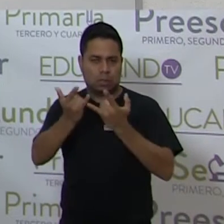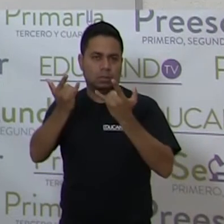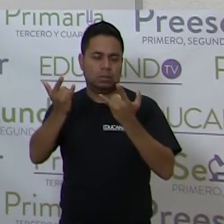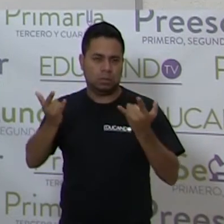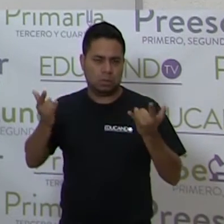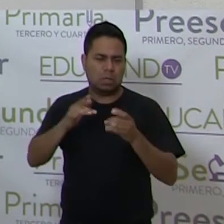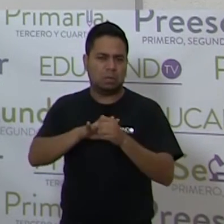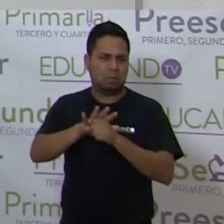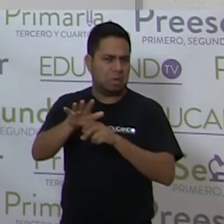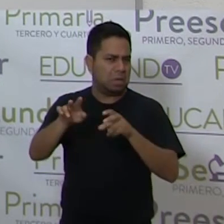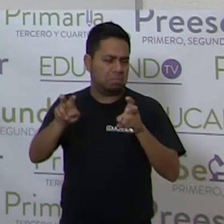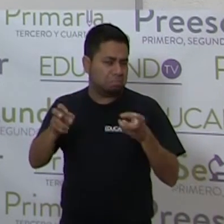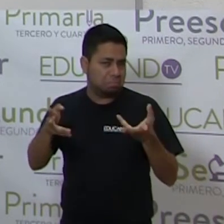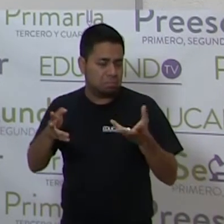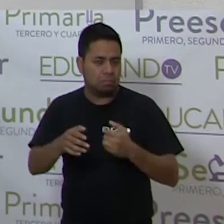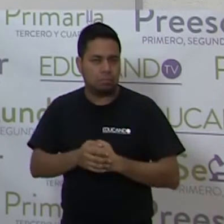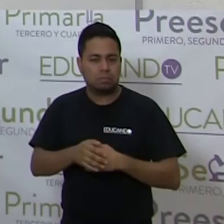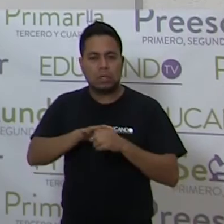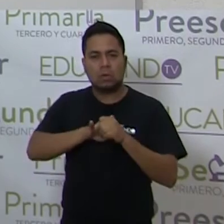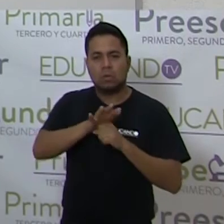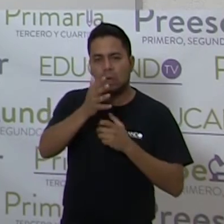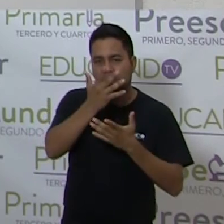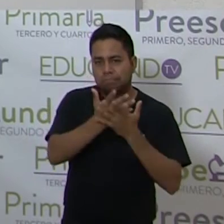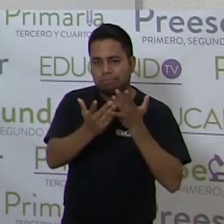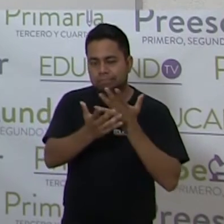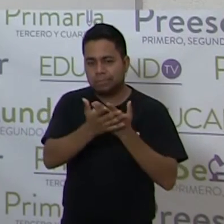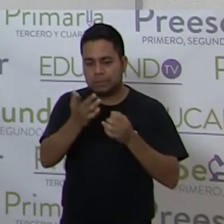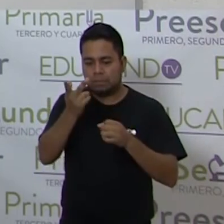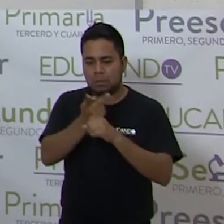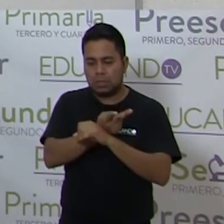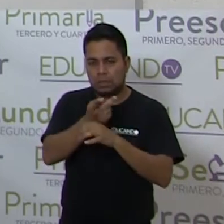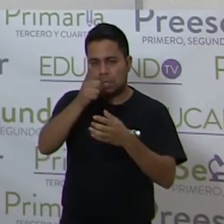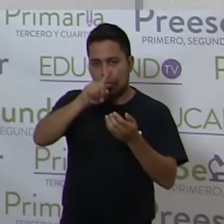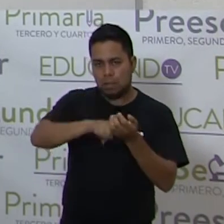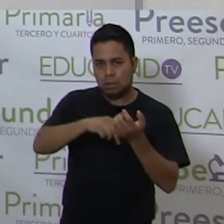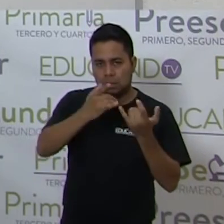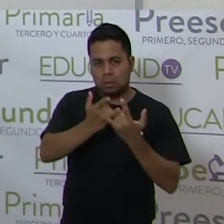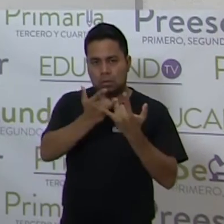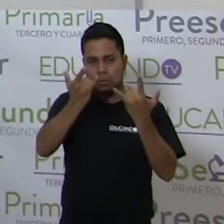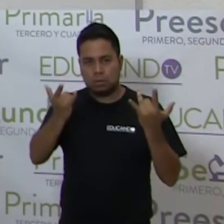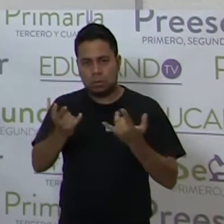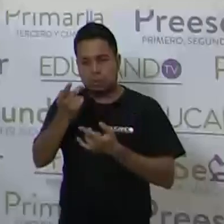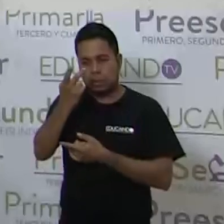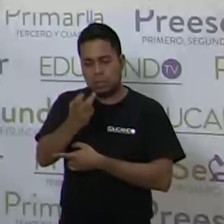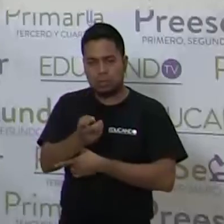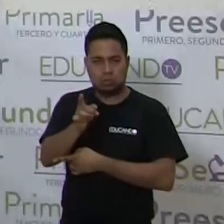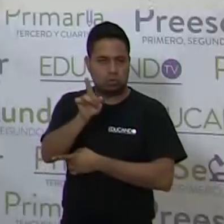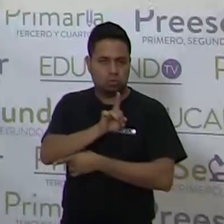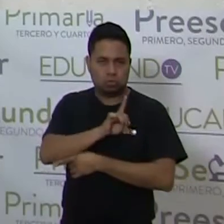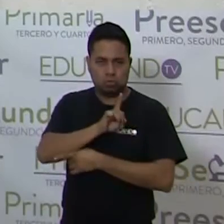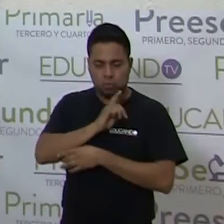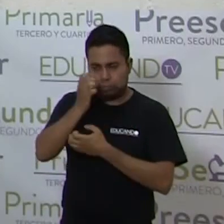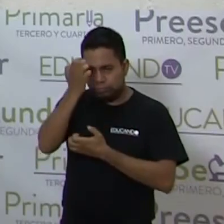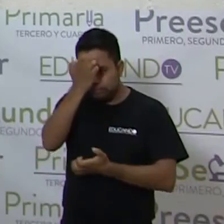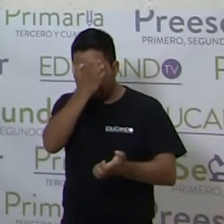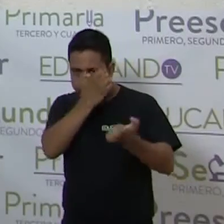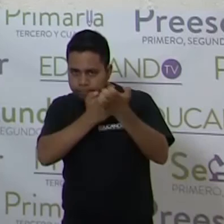mito, qué acciones se llevan a cabo en el mito. Todo esto es un análisis del